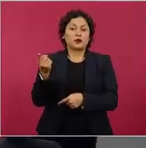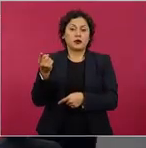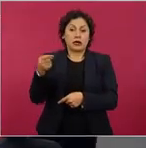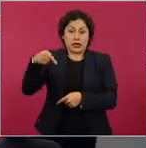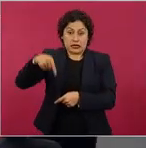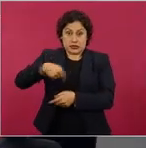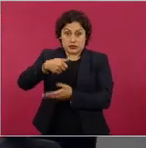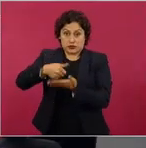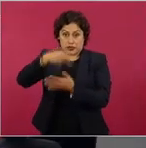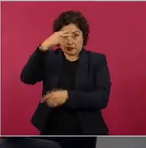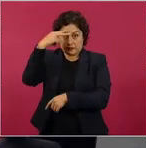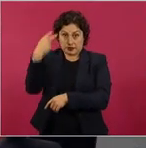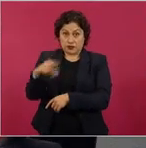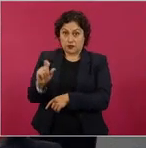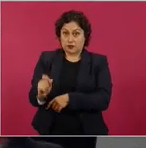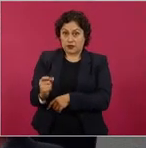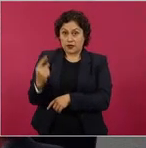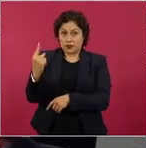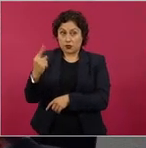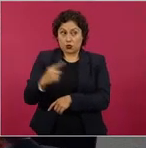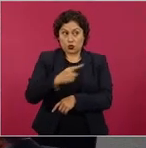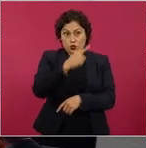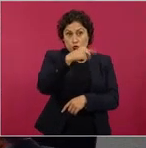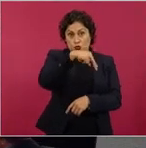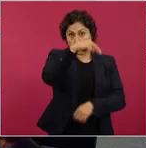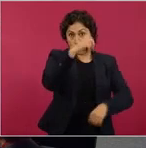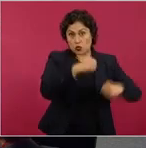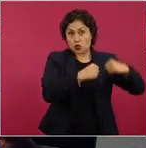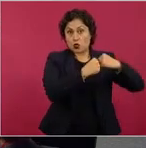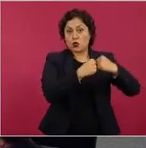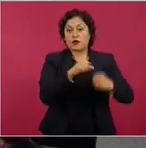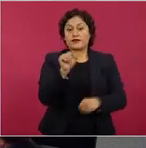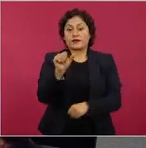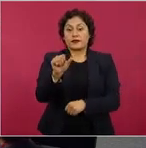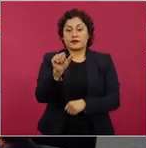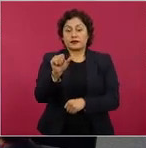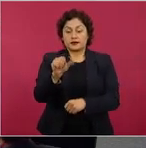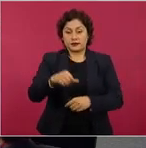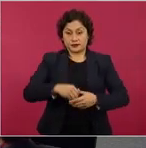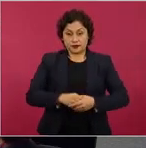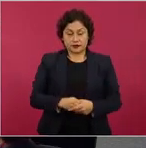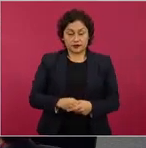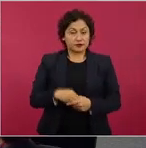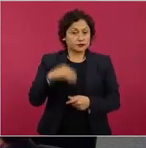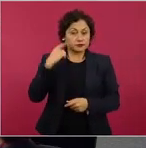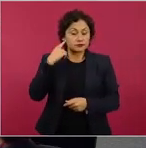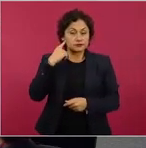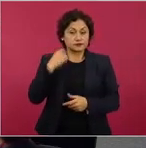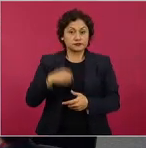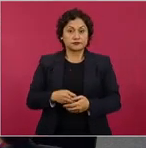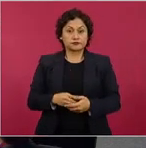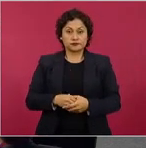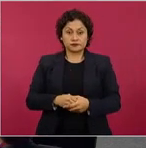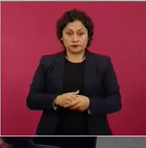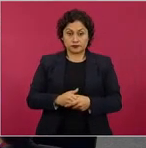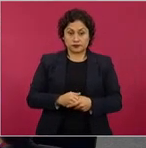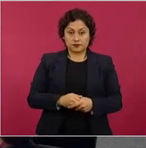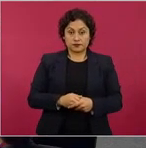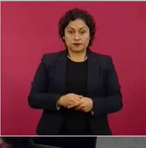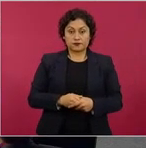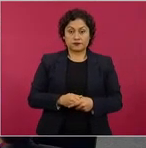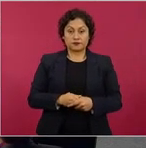allá 16. Y 10% este fin de semana más barato que en Texas.